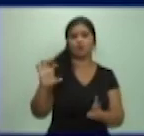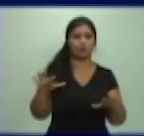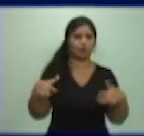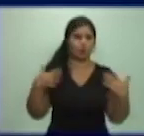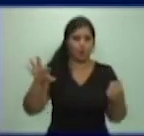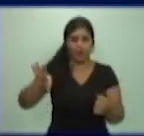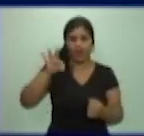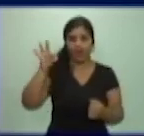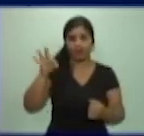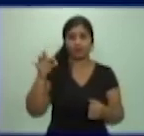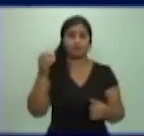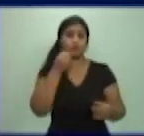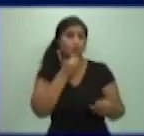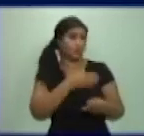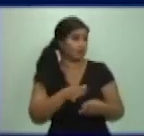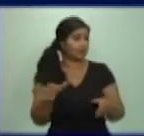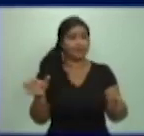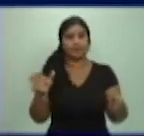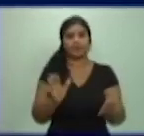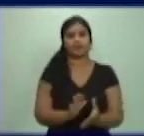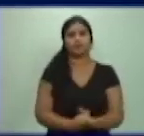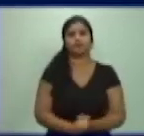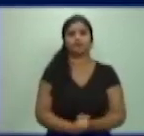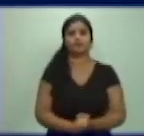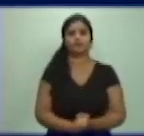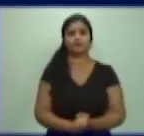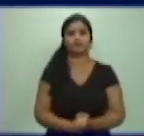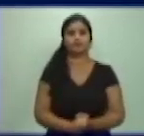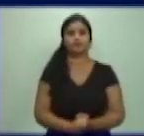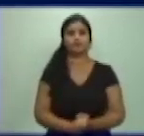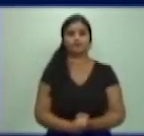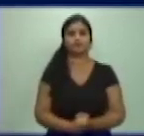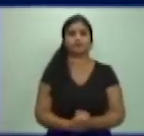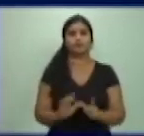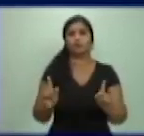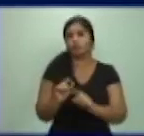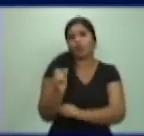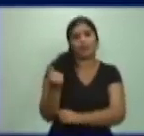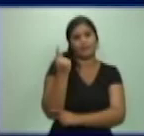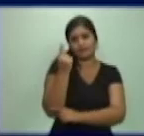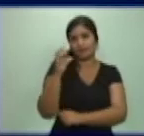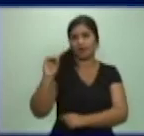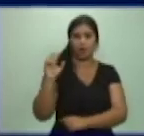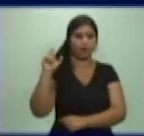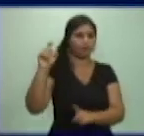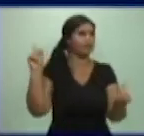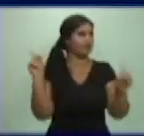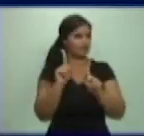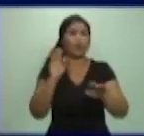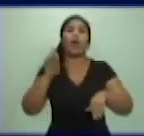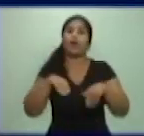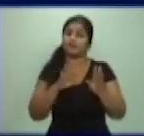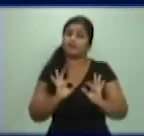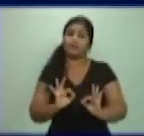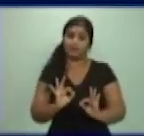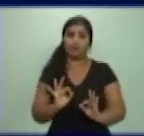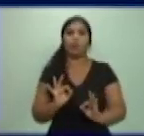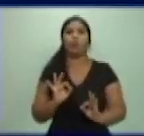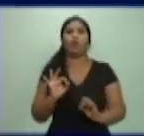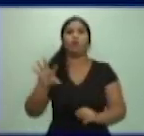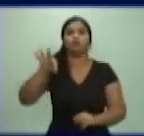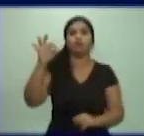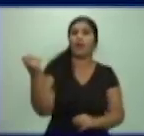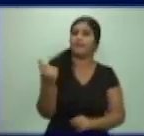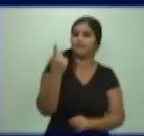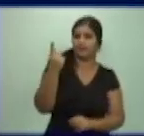cualquier forma verbal, no tiene que ser una forma verbal, no es la primera ni la última, aunque a veces se lo pueden preguntar de esa manera. La primera forma